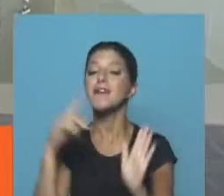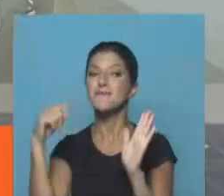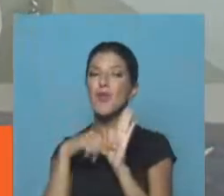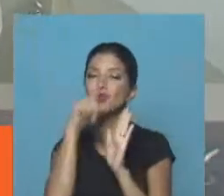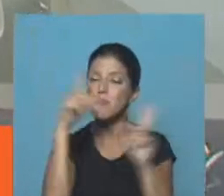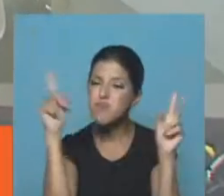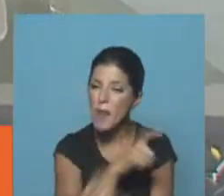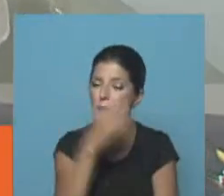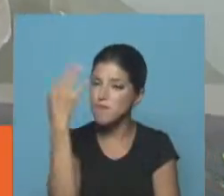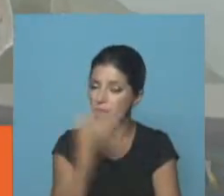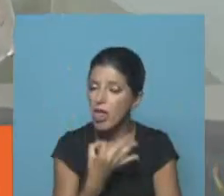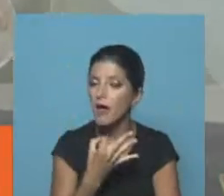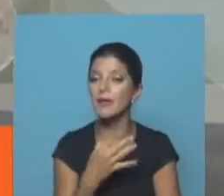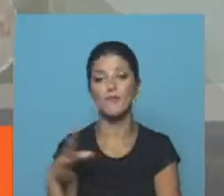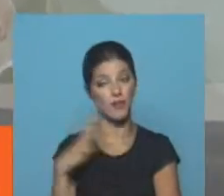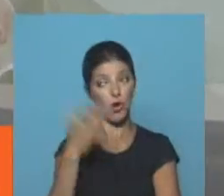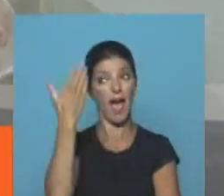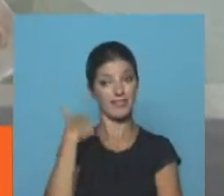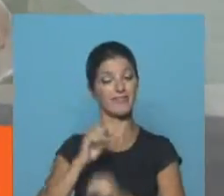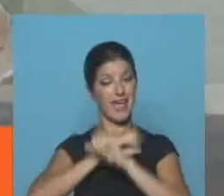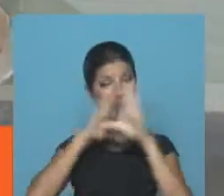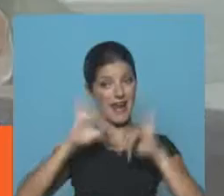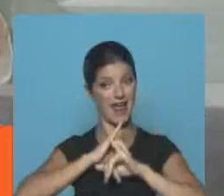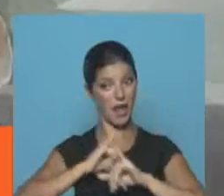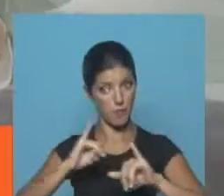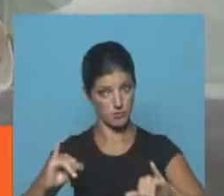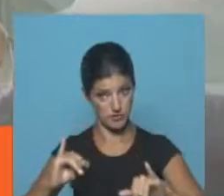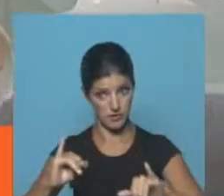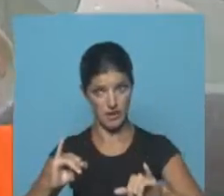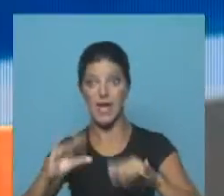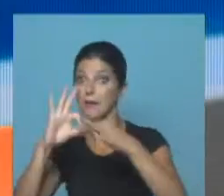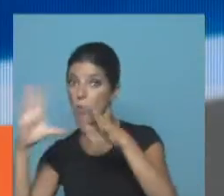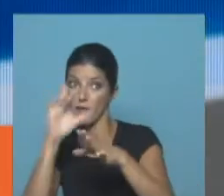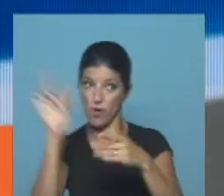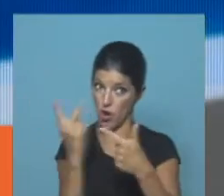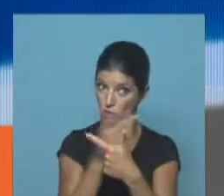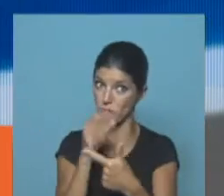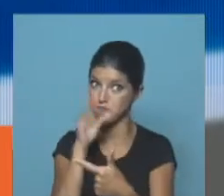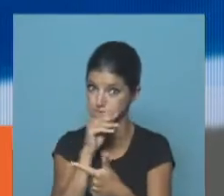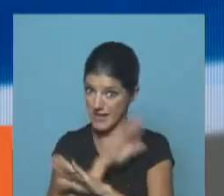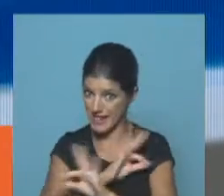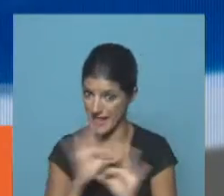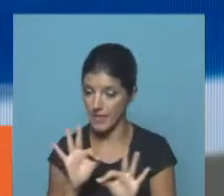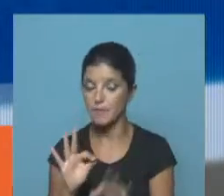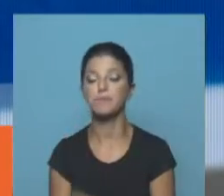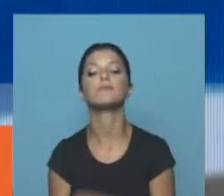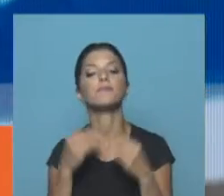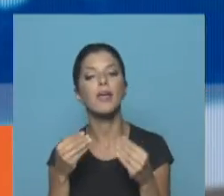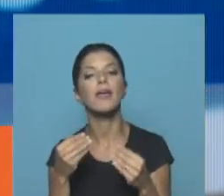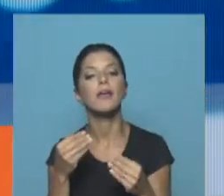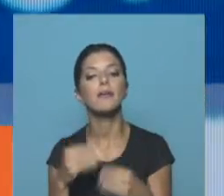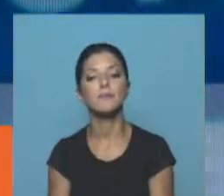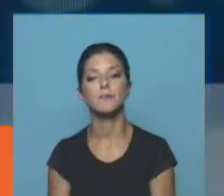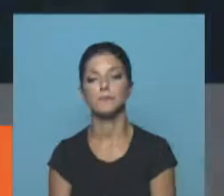lamentablemente no se habló de esto en las campañas electorales, ni de los demócratas ni de los republicanos, es que ya cambió la